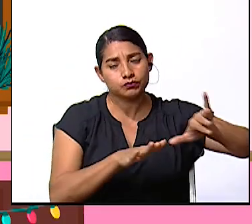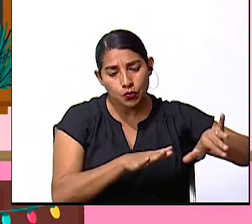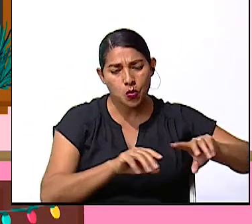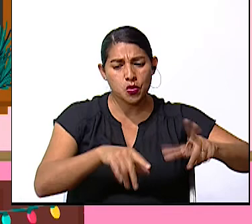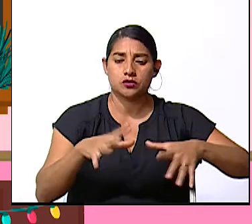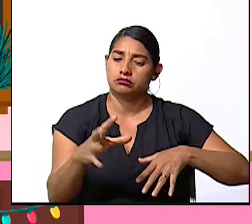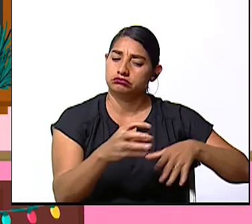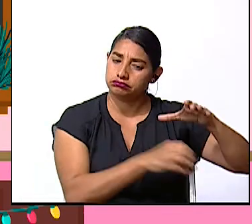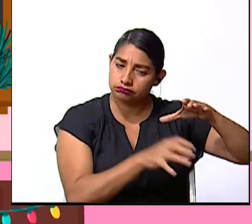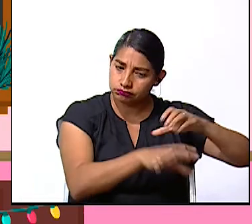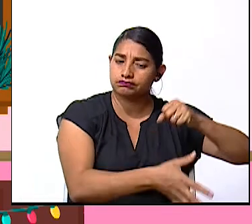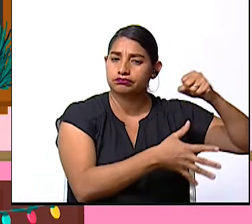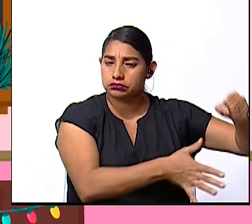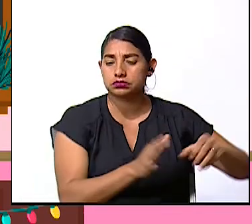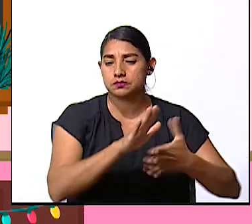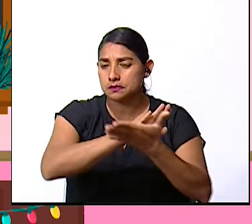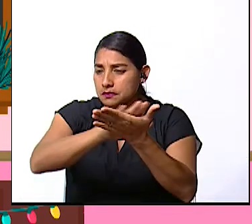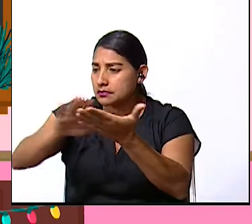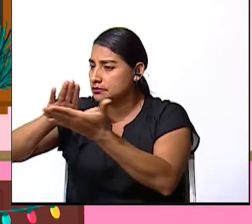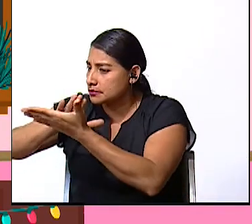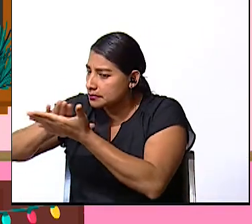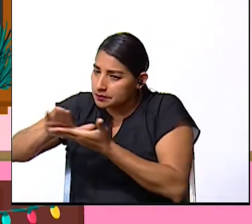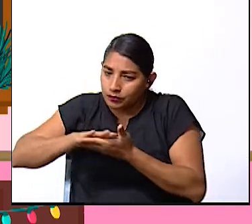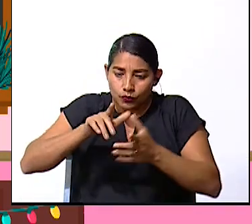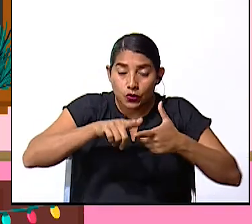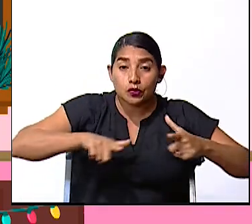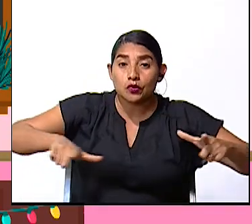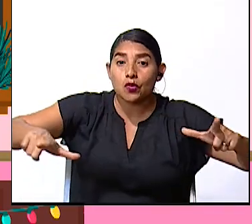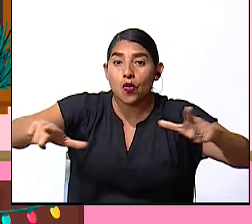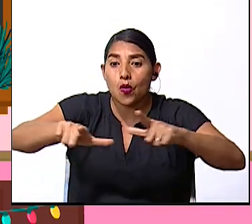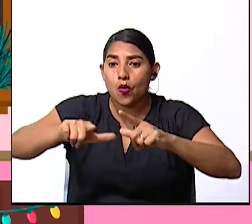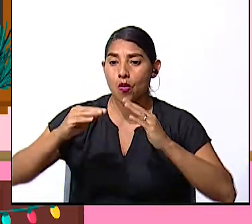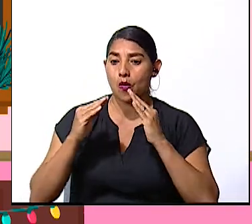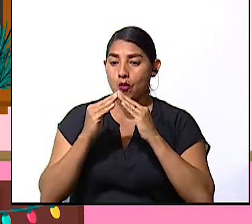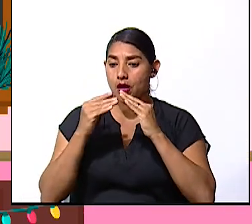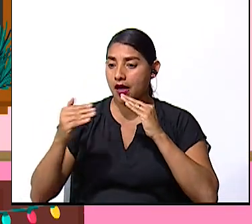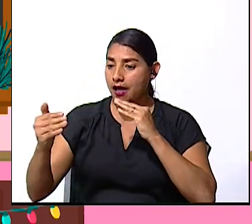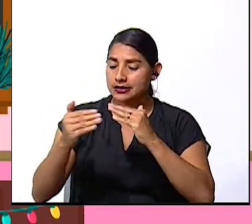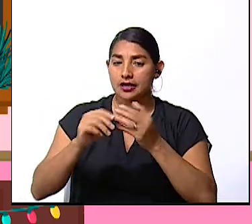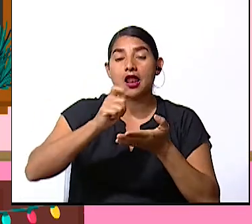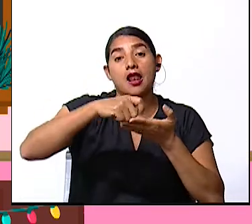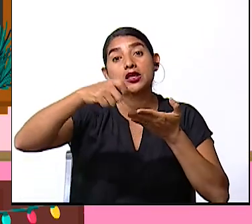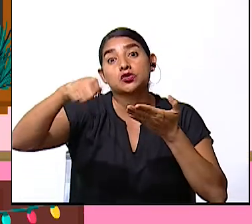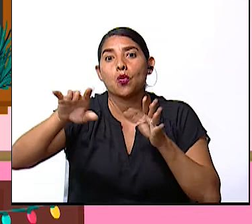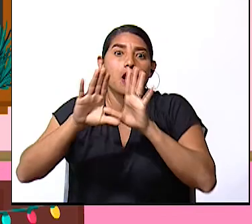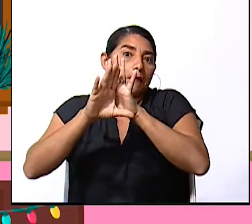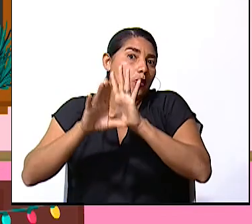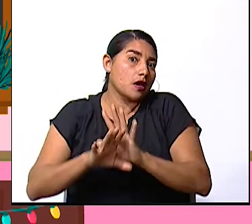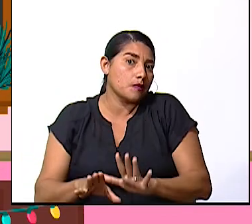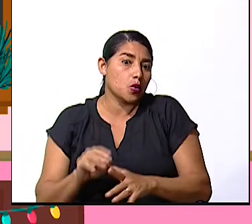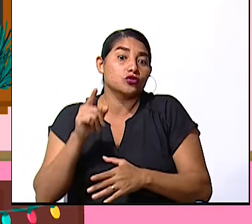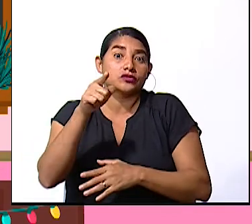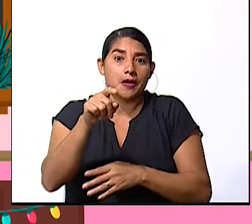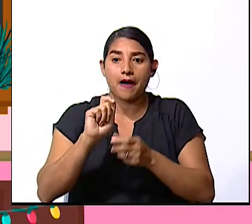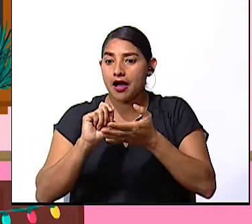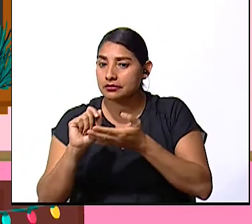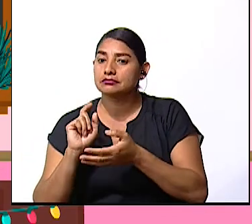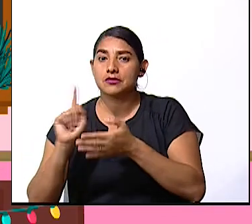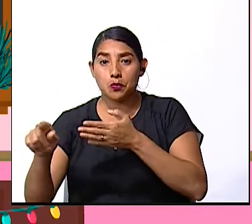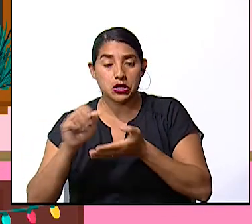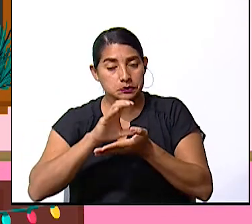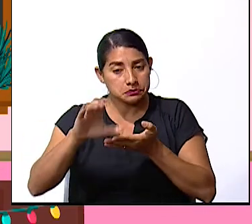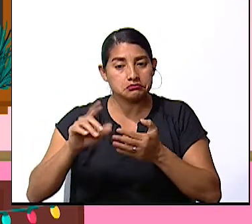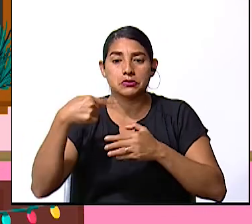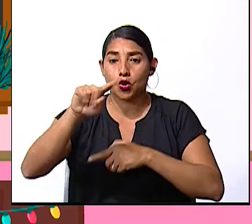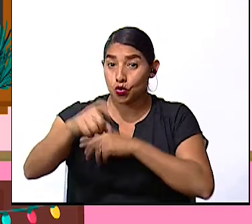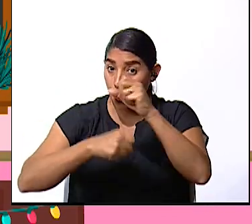botando basura, manteniendo limpio todo el lugar que está alrededor de nosotros. La escuela, por ejemplo, cuando ustedes regresen a la escuela, si